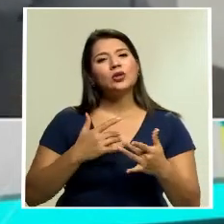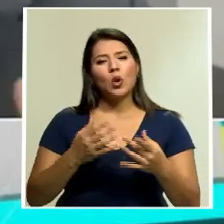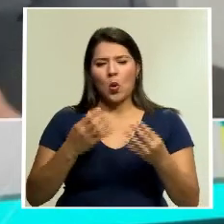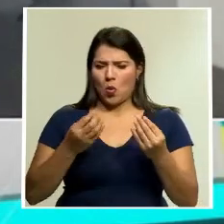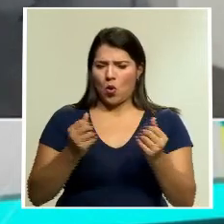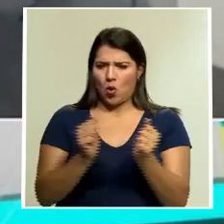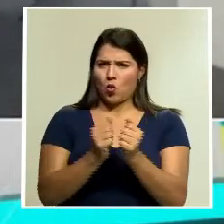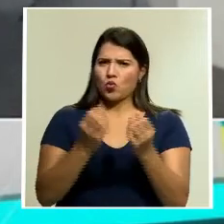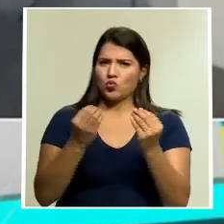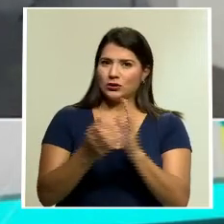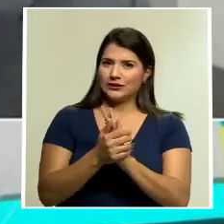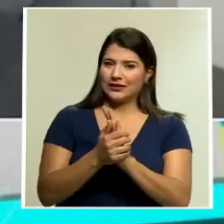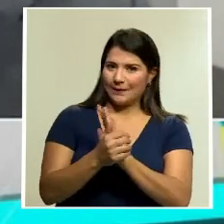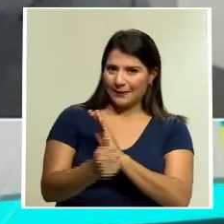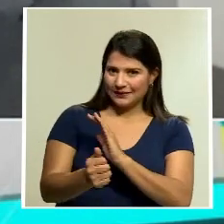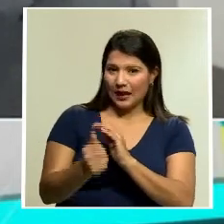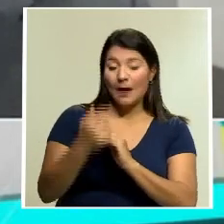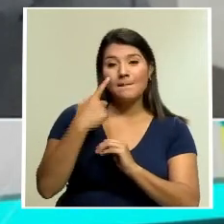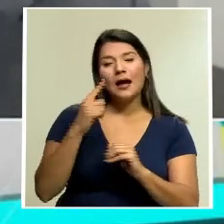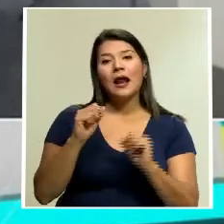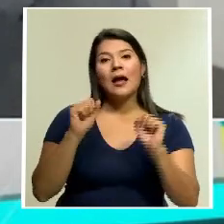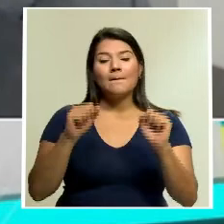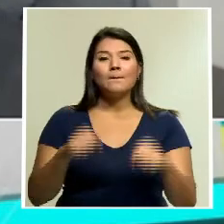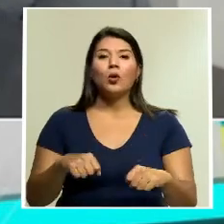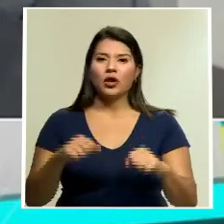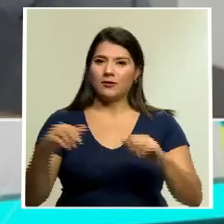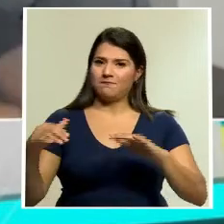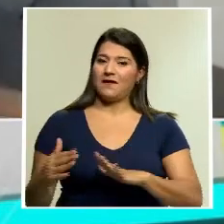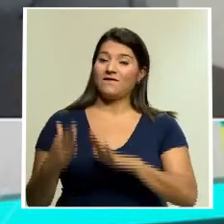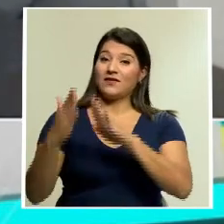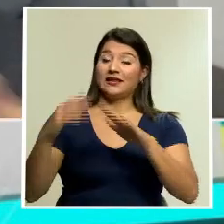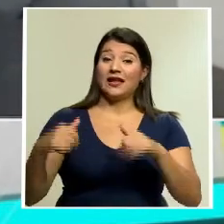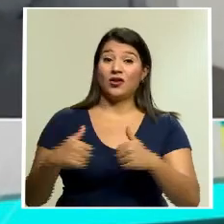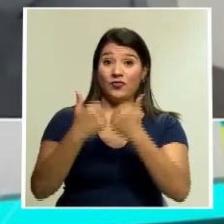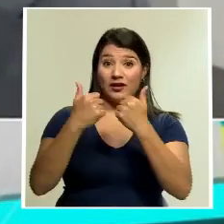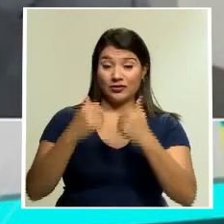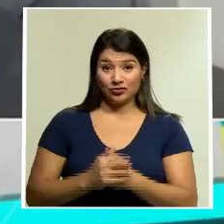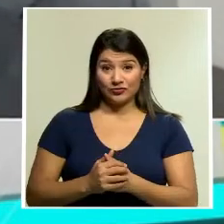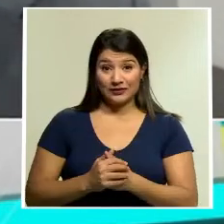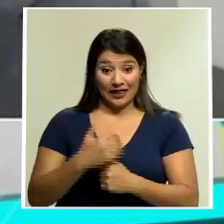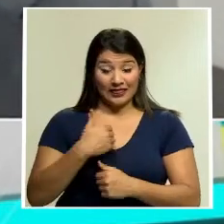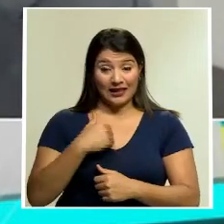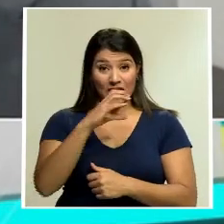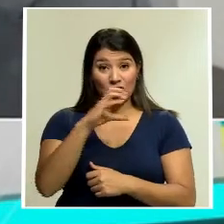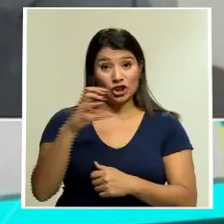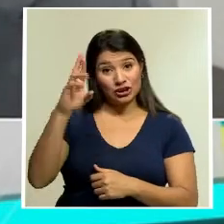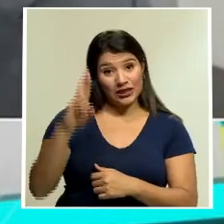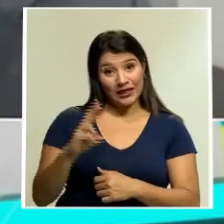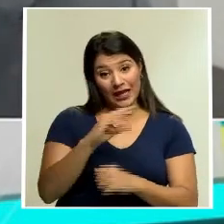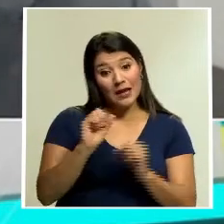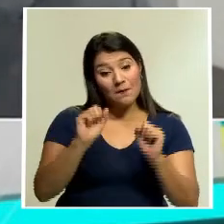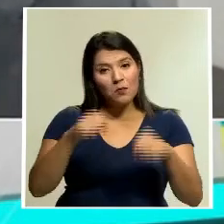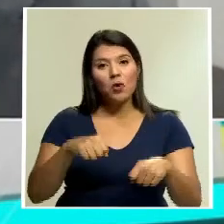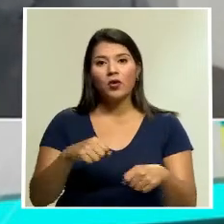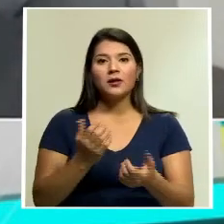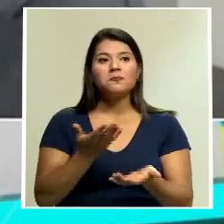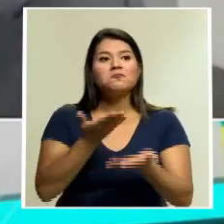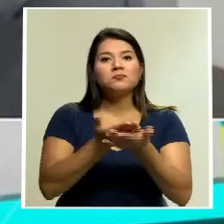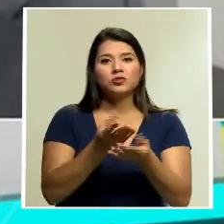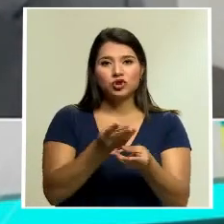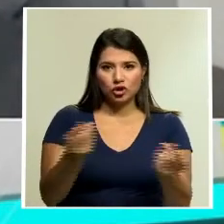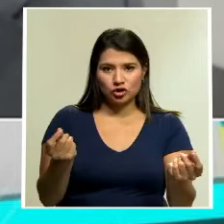muy capaz para poder enfrentar los retos que tiene el país y plantear las soluciones que